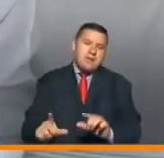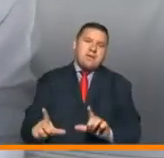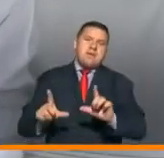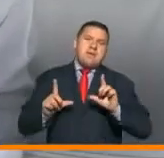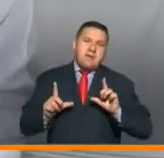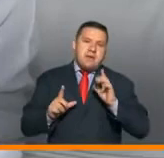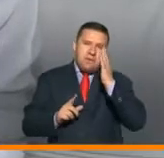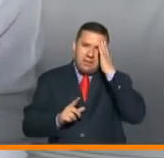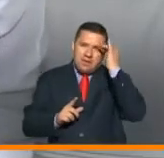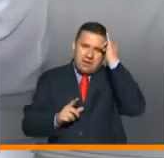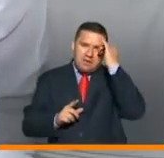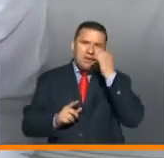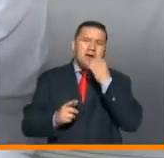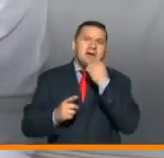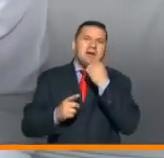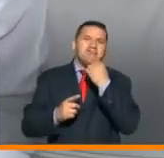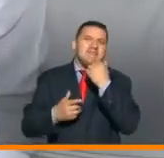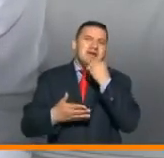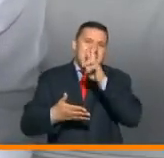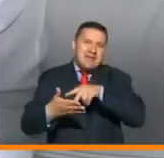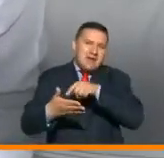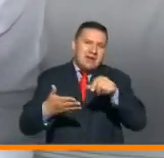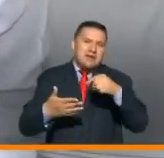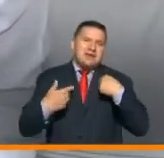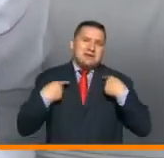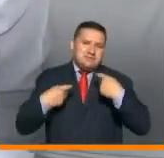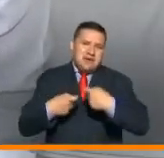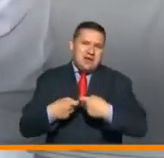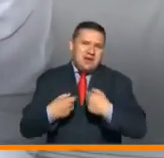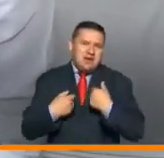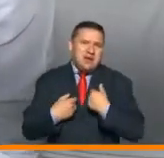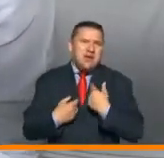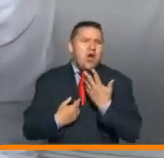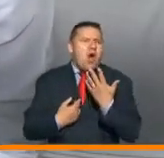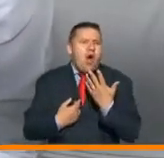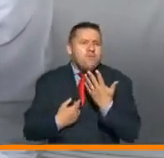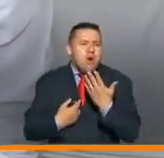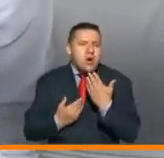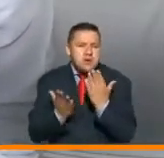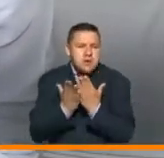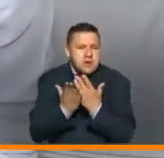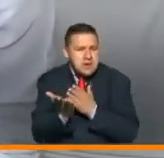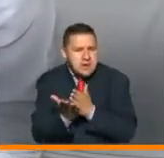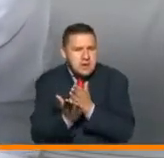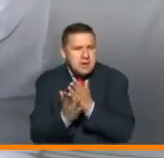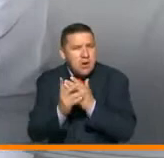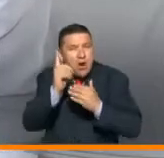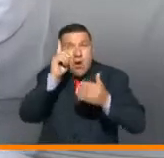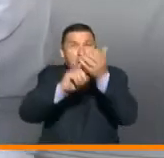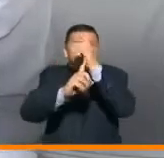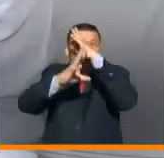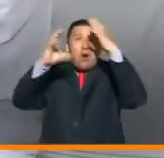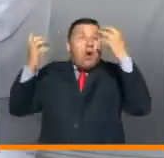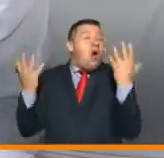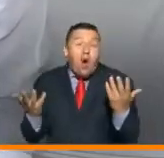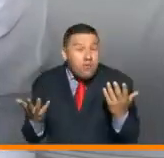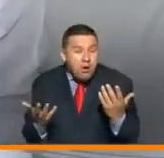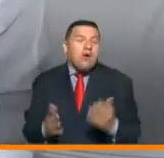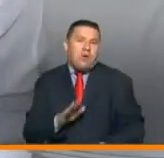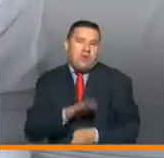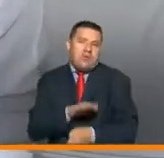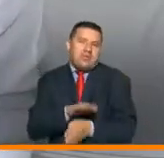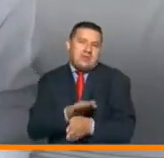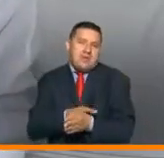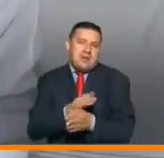licenciatura en literatura y lengua castellana. ¿Y cómo los puedo seguir alcanzando? Seguir trabajando